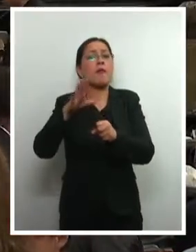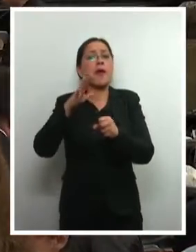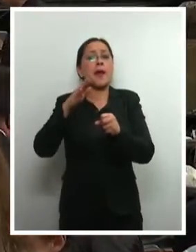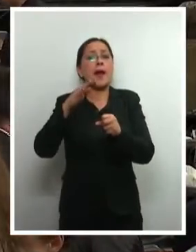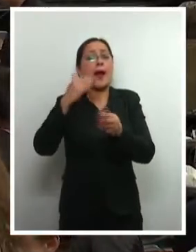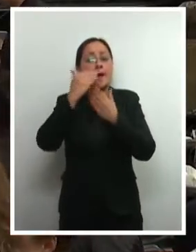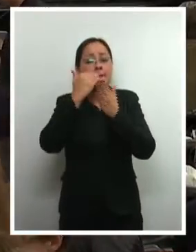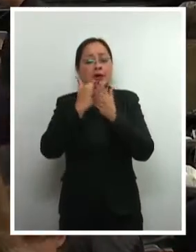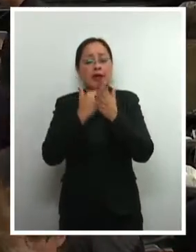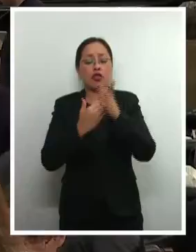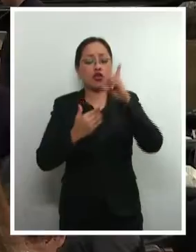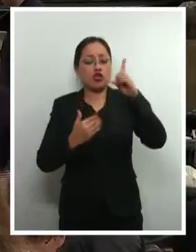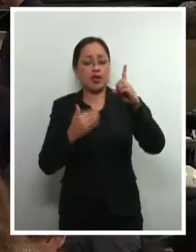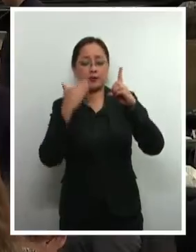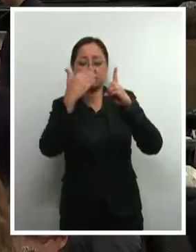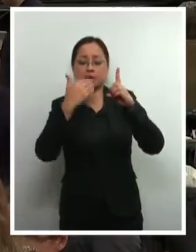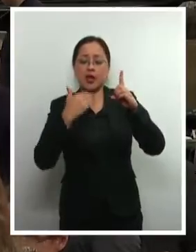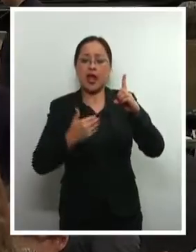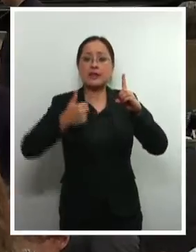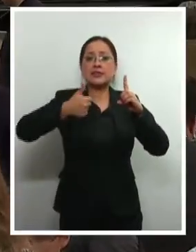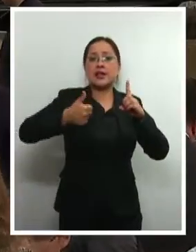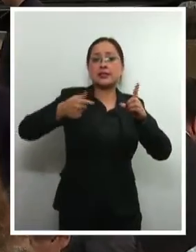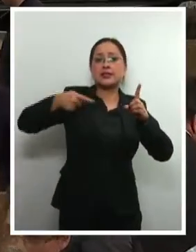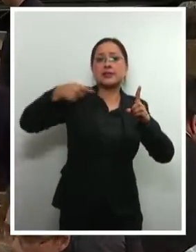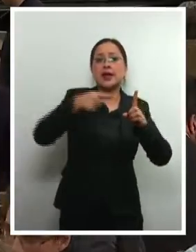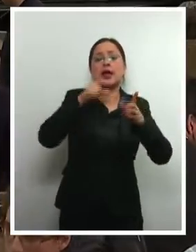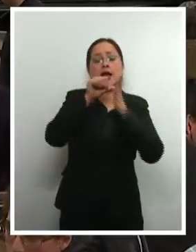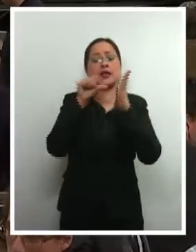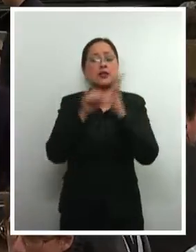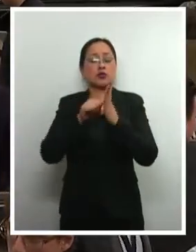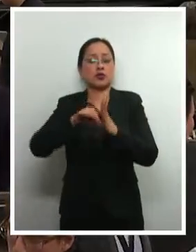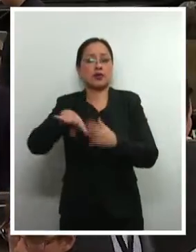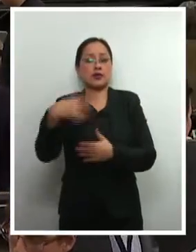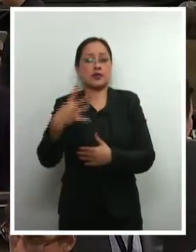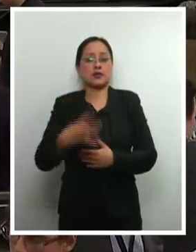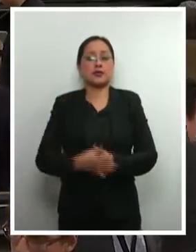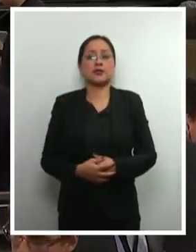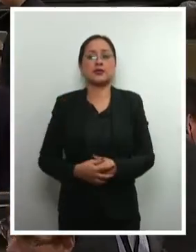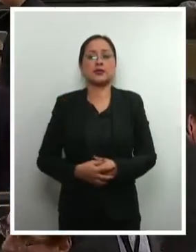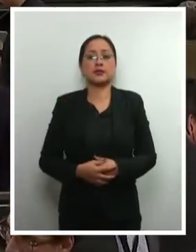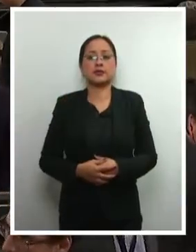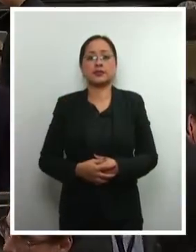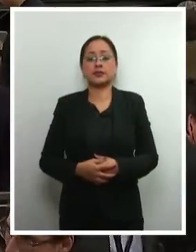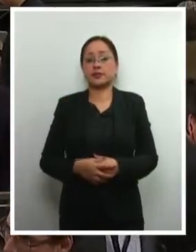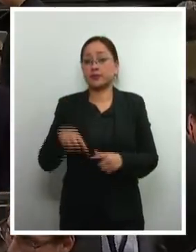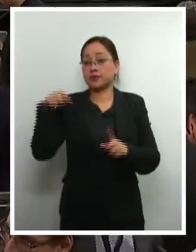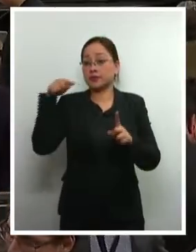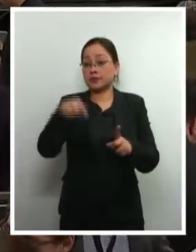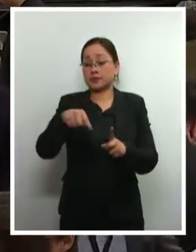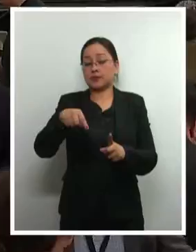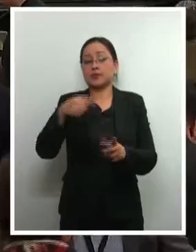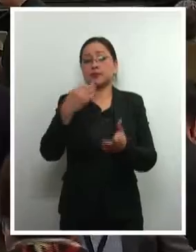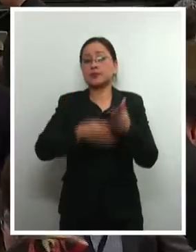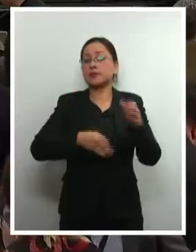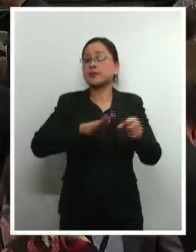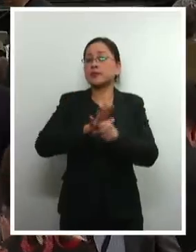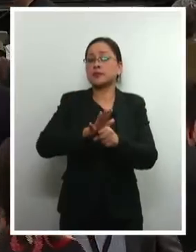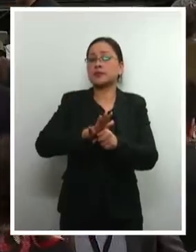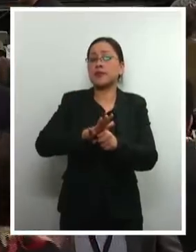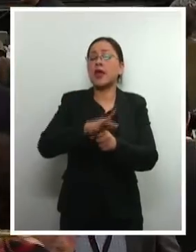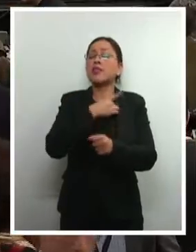apartado D, numeral 6 de este artículo 14, el cual también necesita una